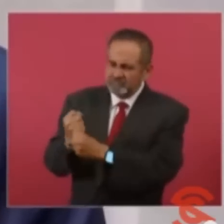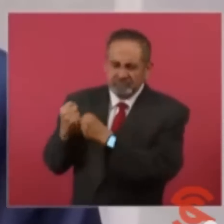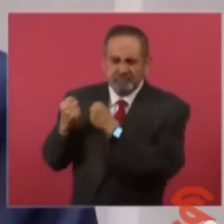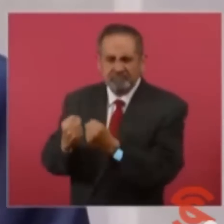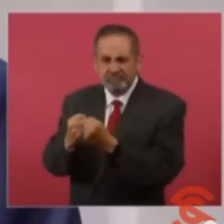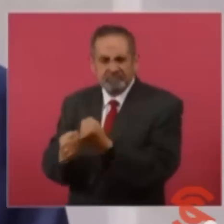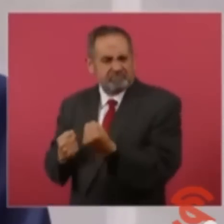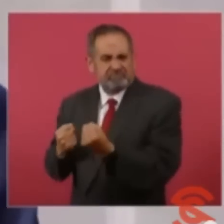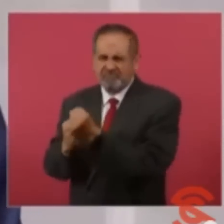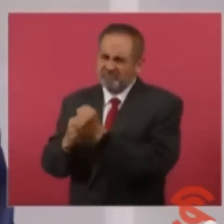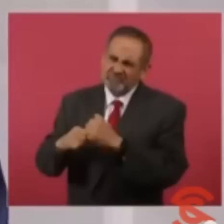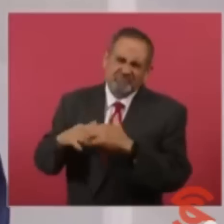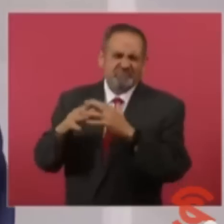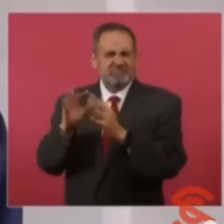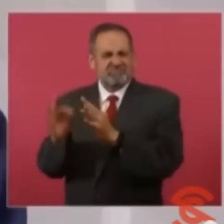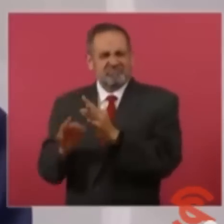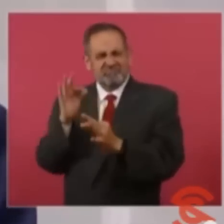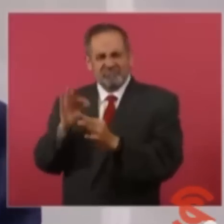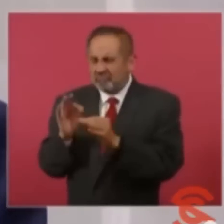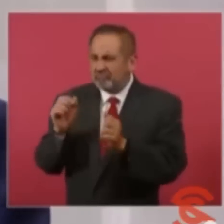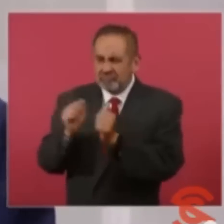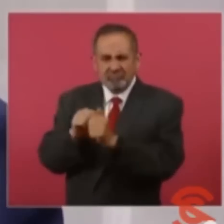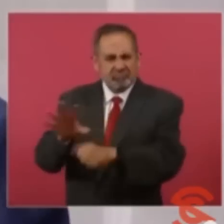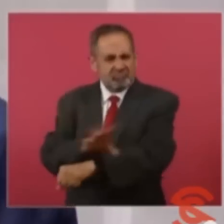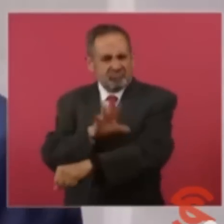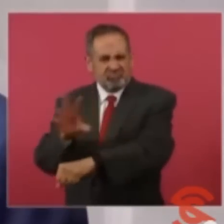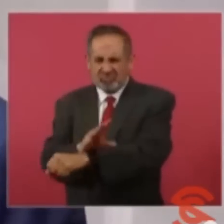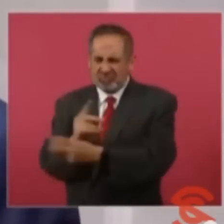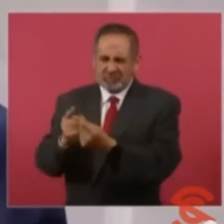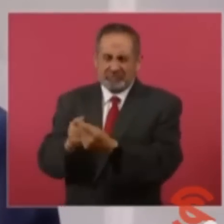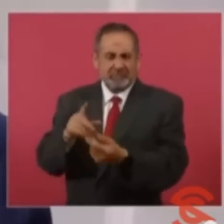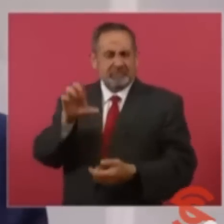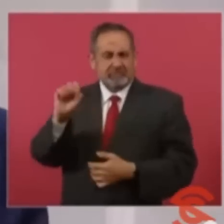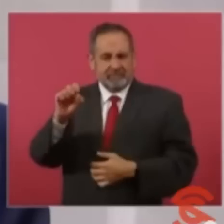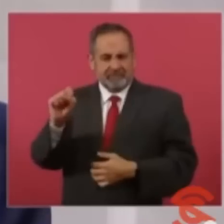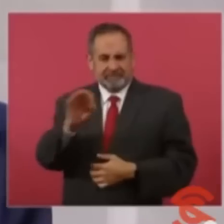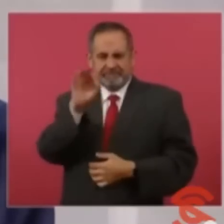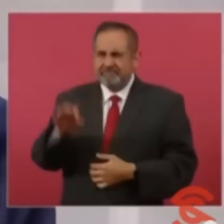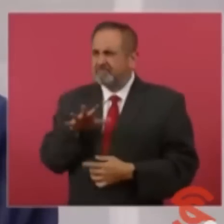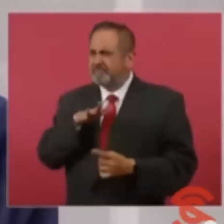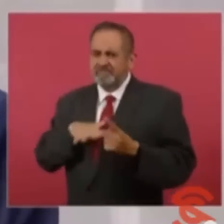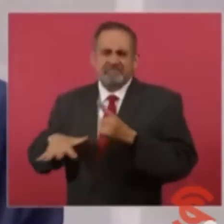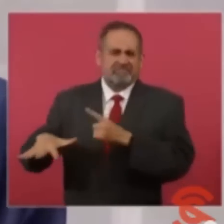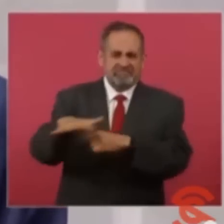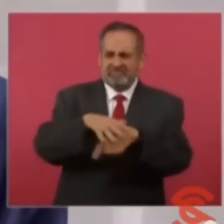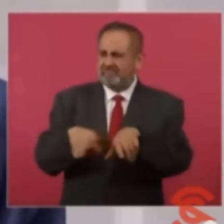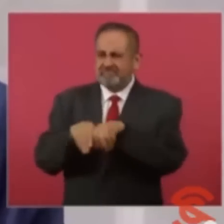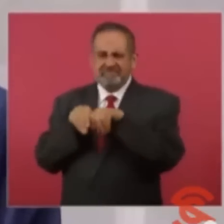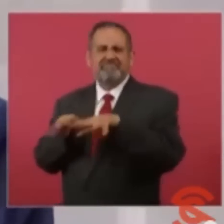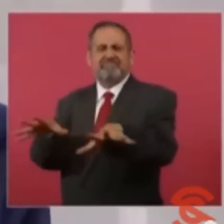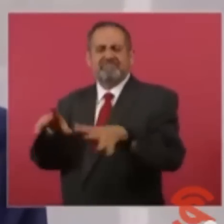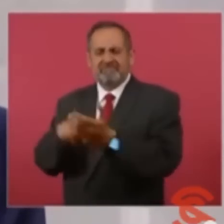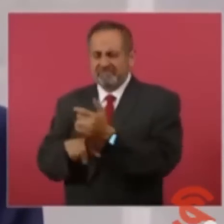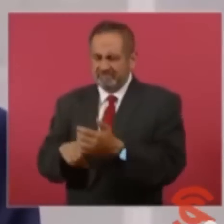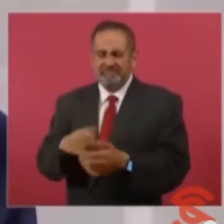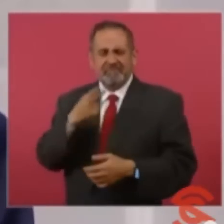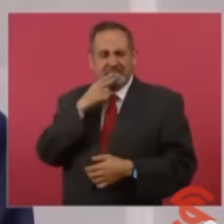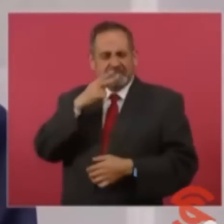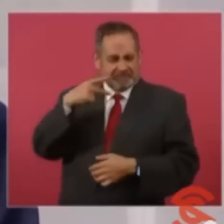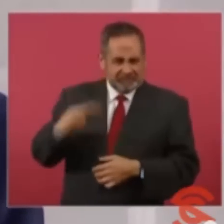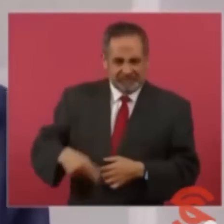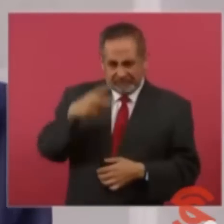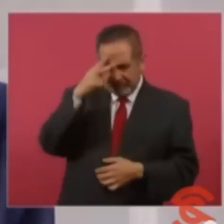una capacidad de generación de energía eléctrica del 60% del total del consumo